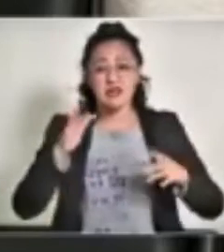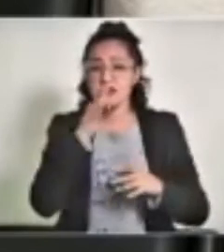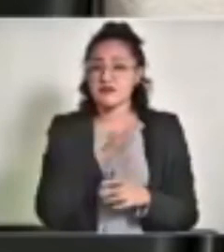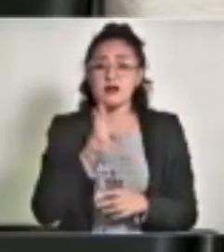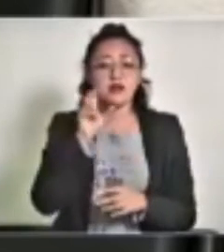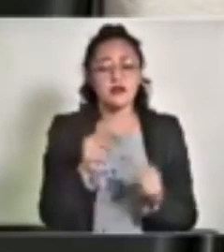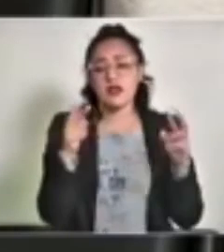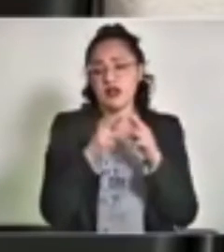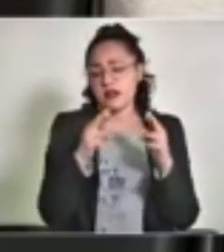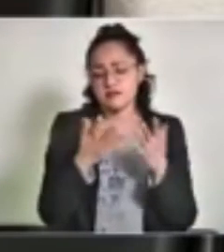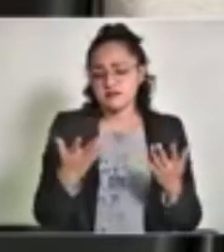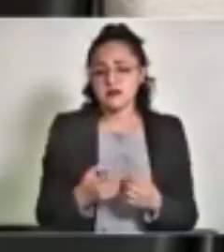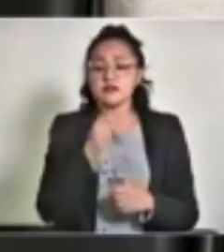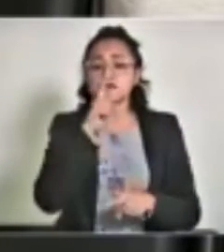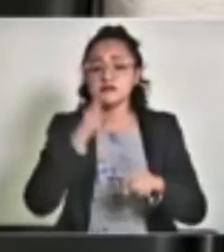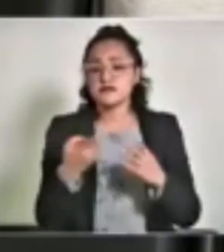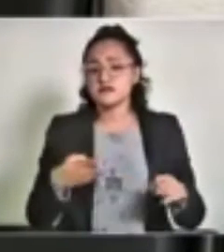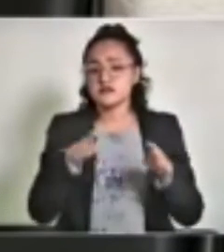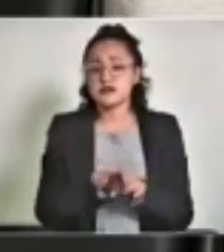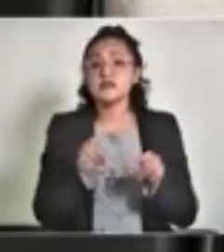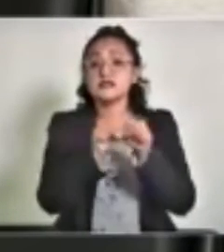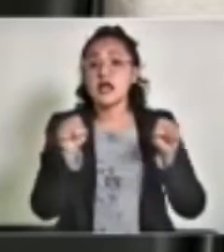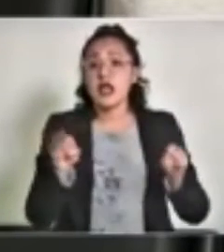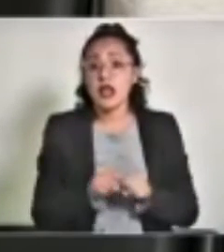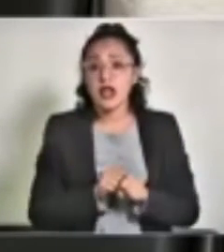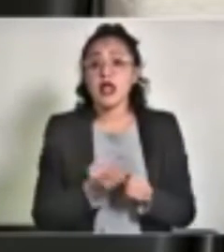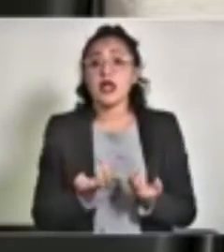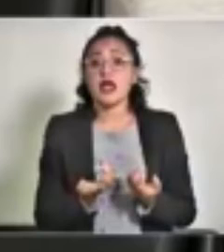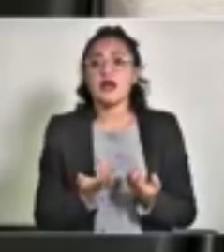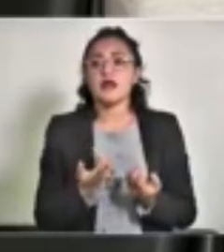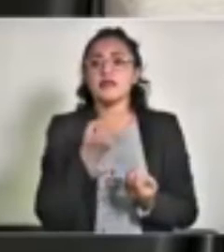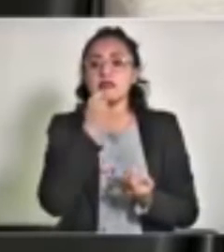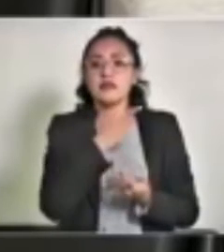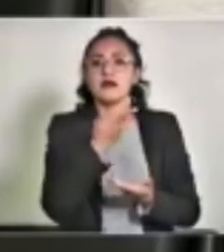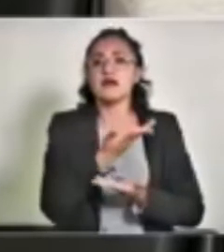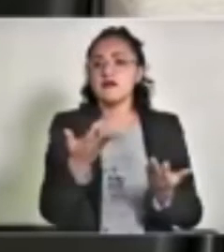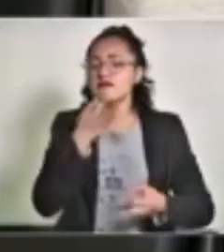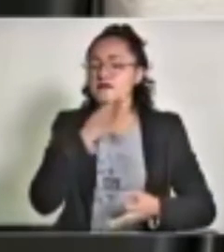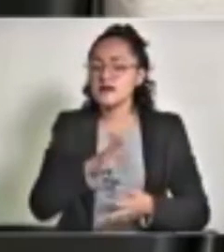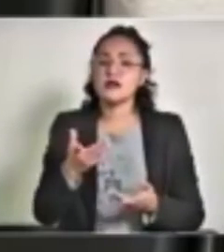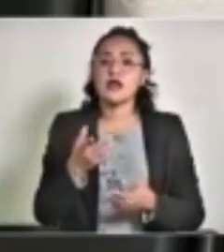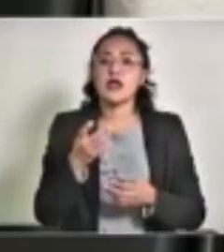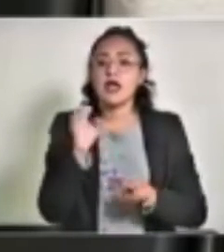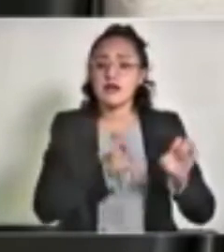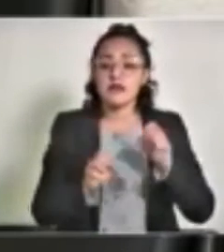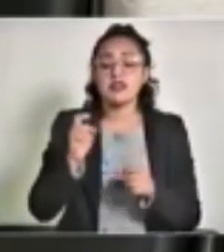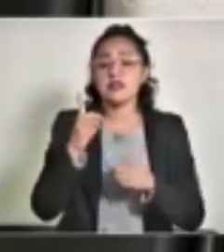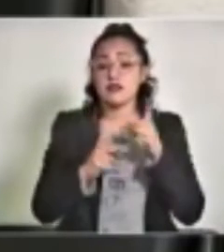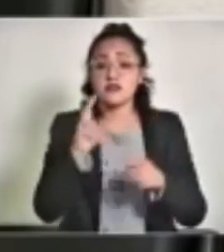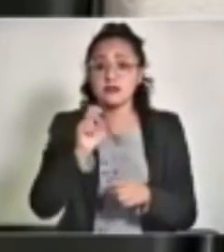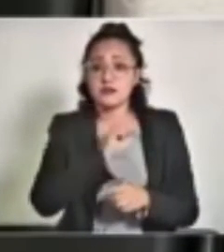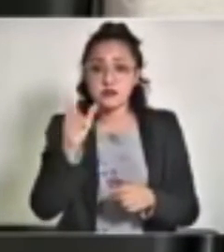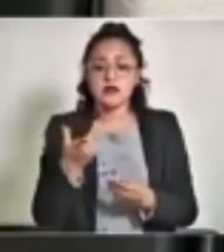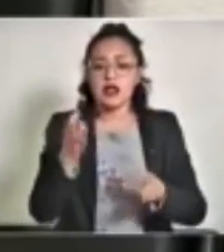se mantienen cerrados o suspendidos salones de eventos especiales servicios de banquetes eventos deportivos no profesionales